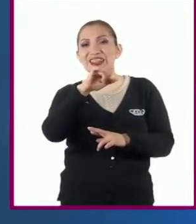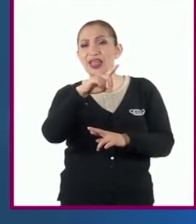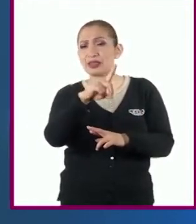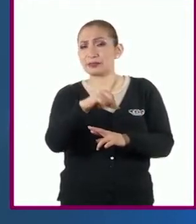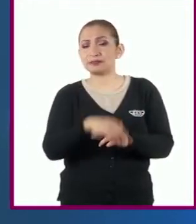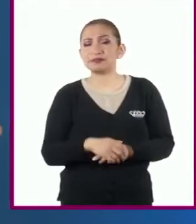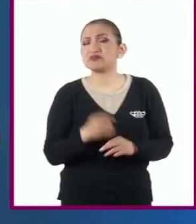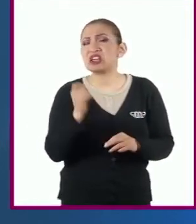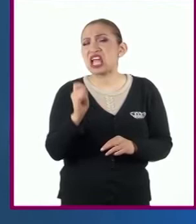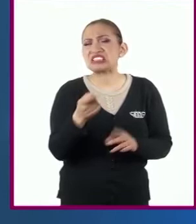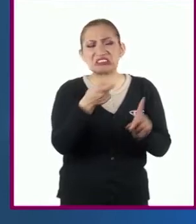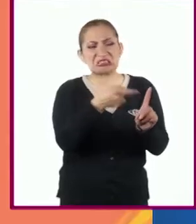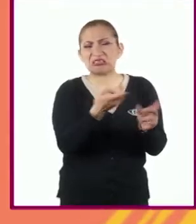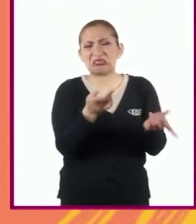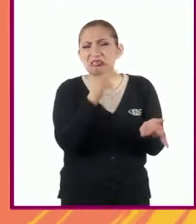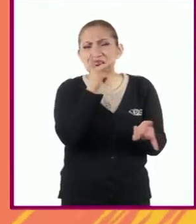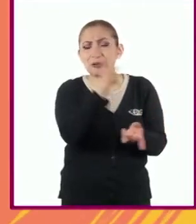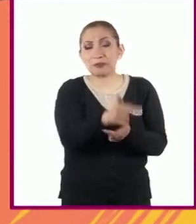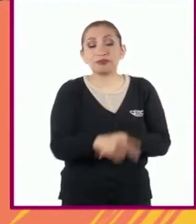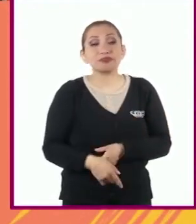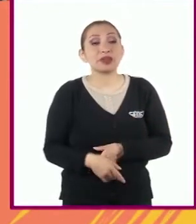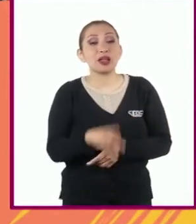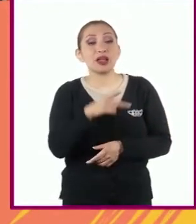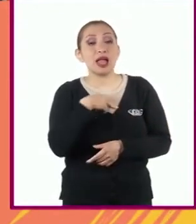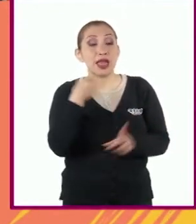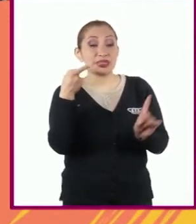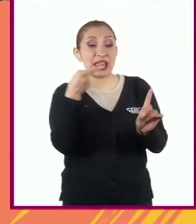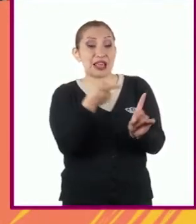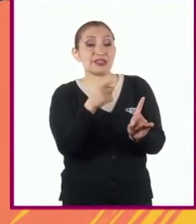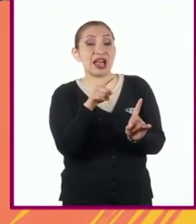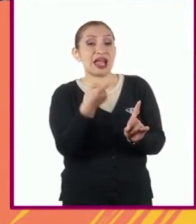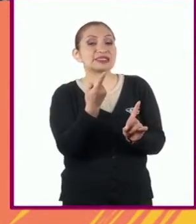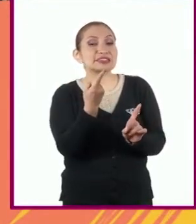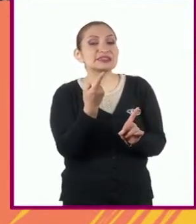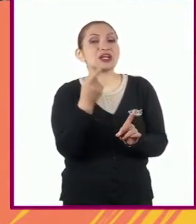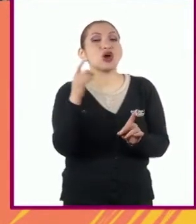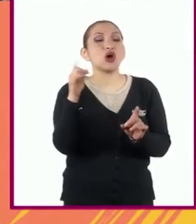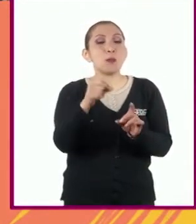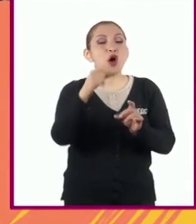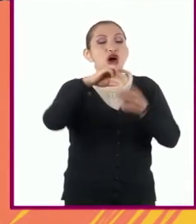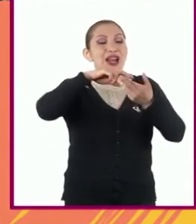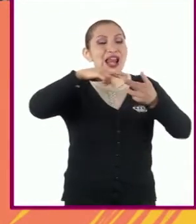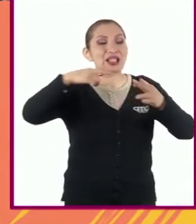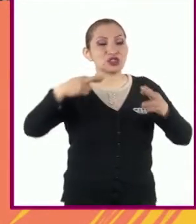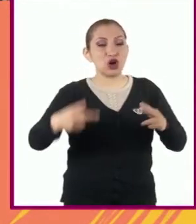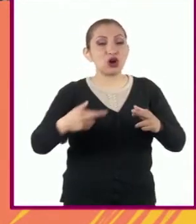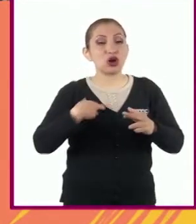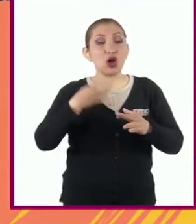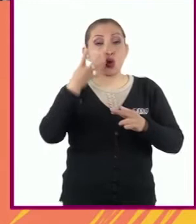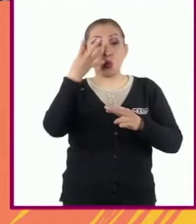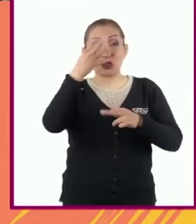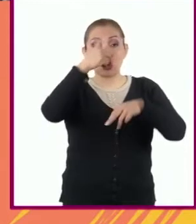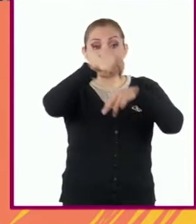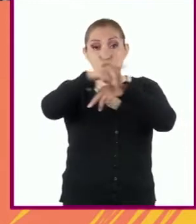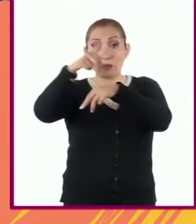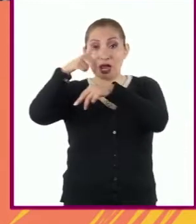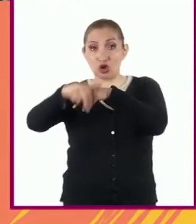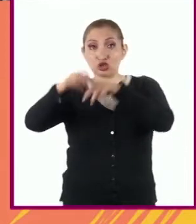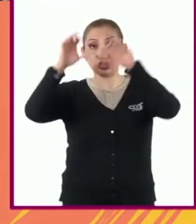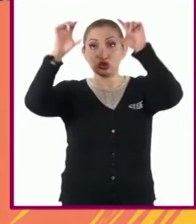Pero, ¿qué es la proporcionalidad? La proporcionalidad directa se define como la relación entre cuatro